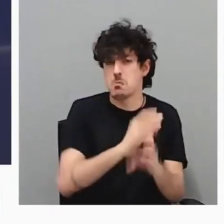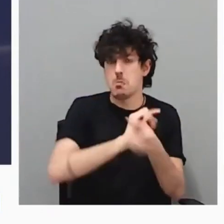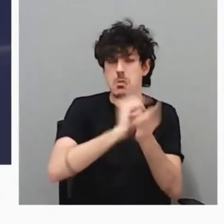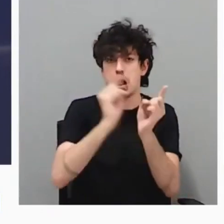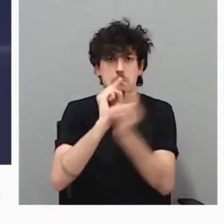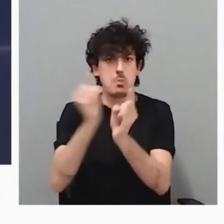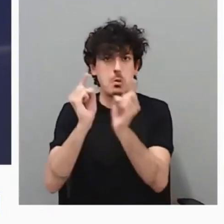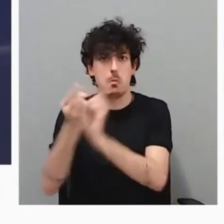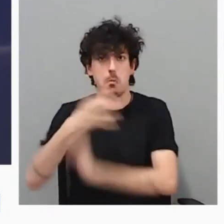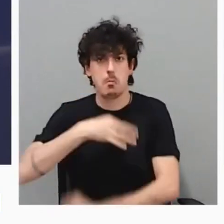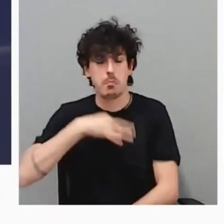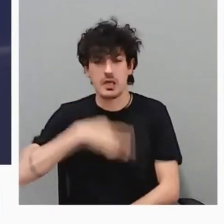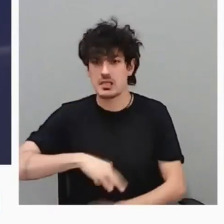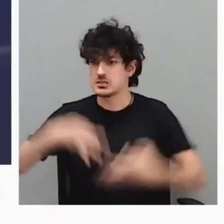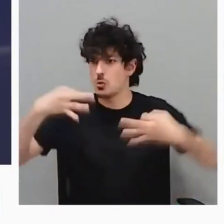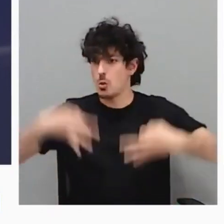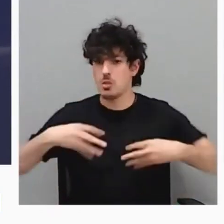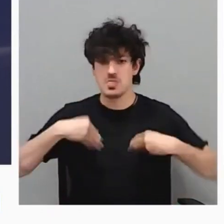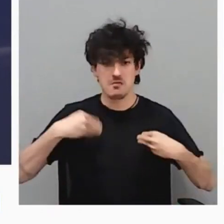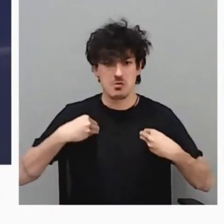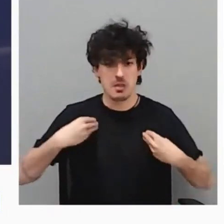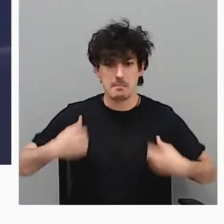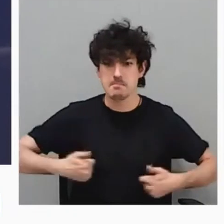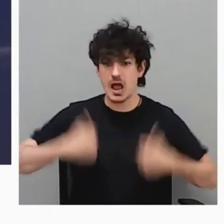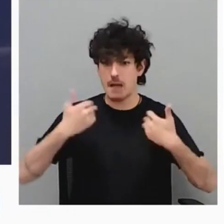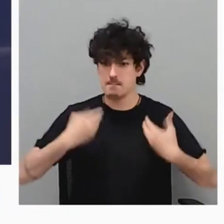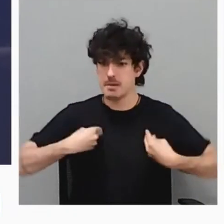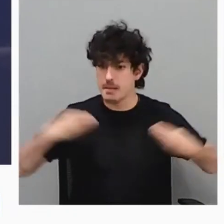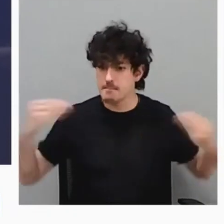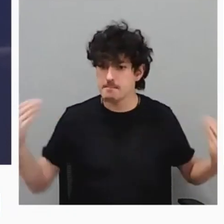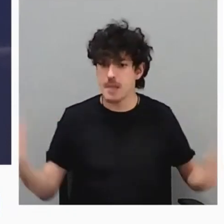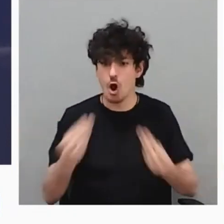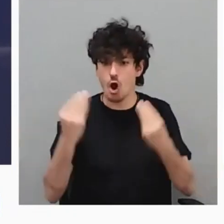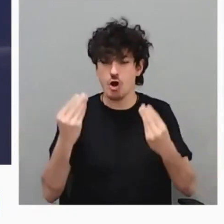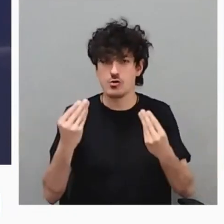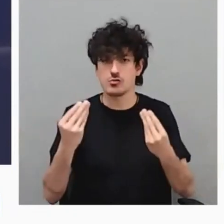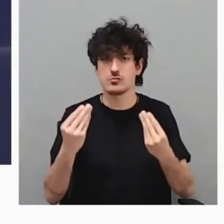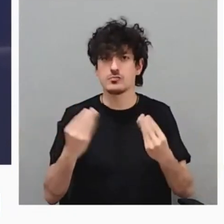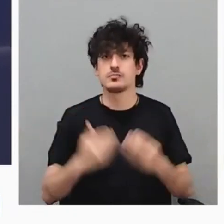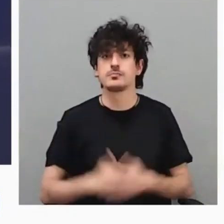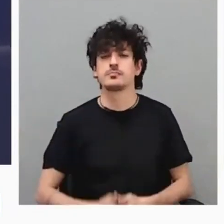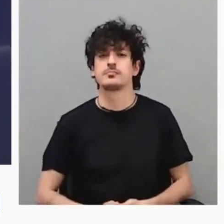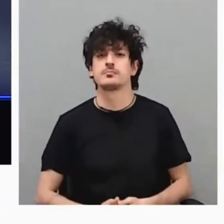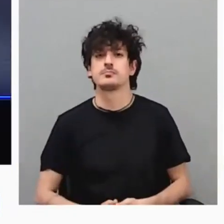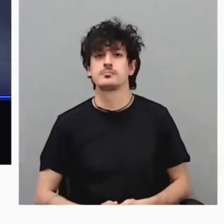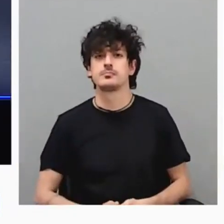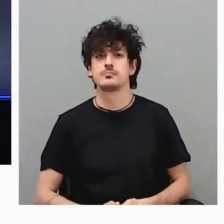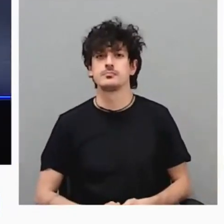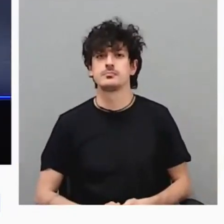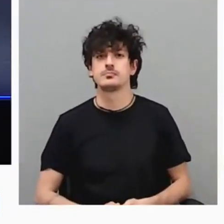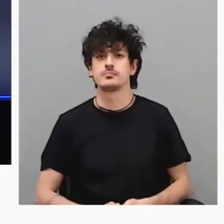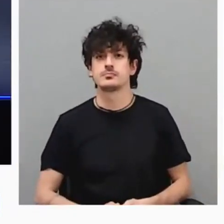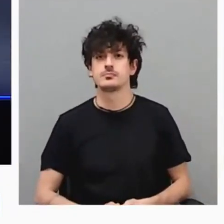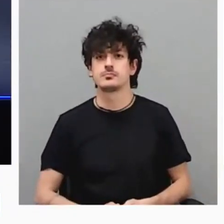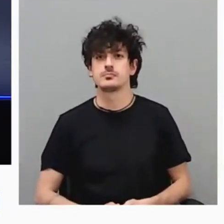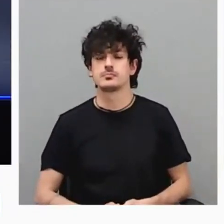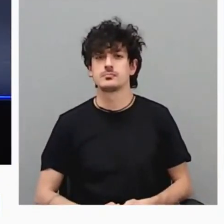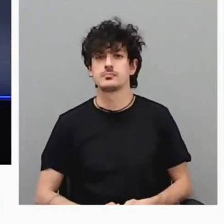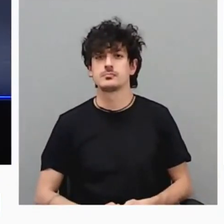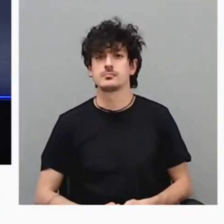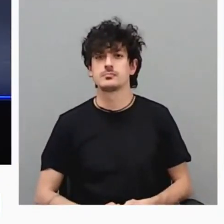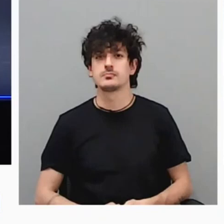viviremos mejor y dejaremos de ser lo que somos para ser algo mucho más grande. Uy, y además es que